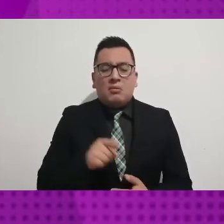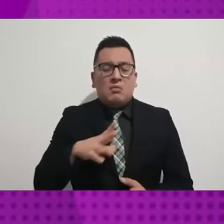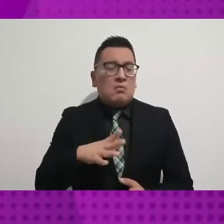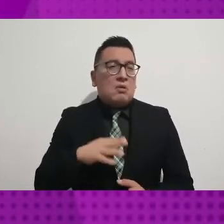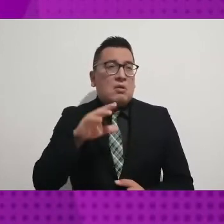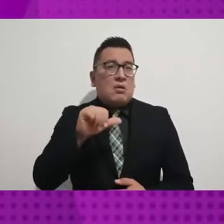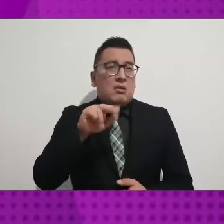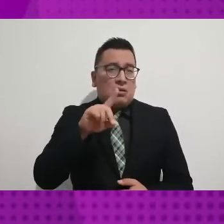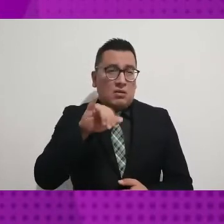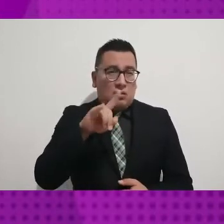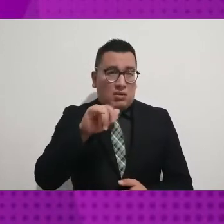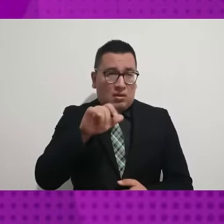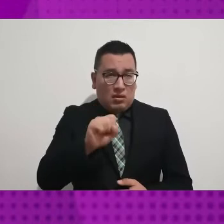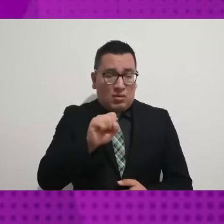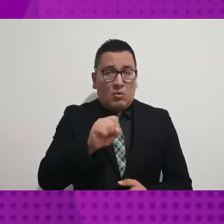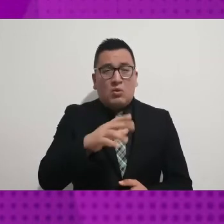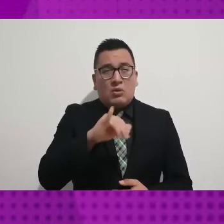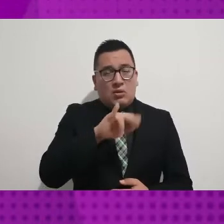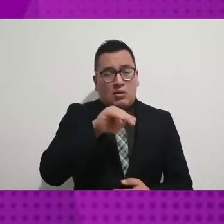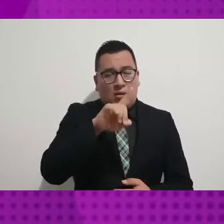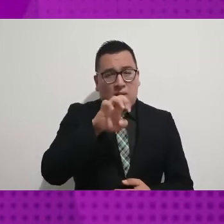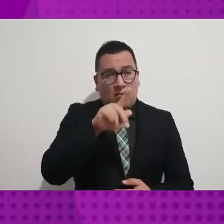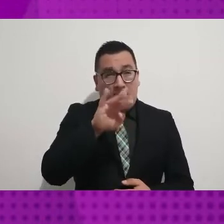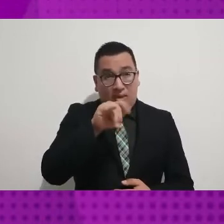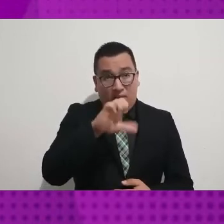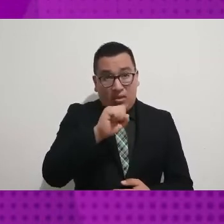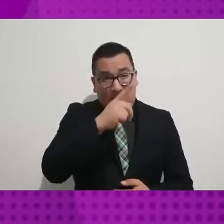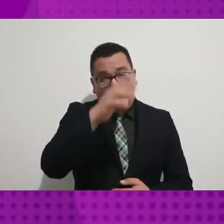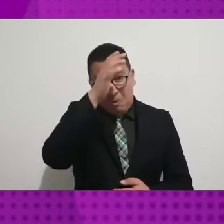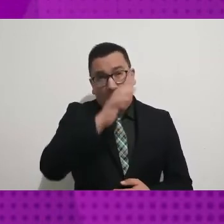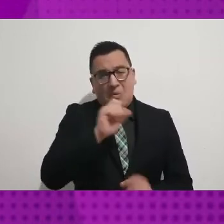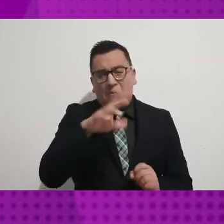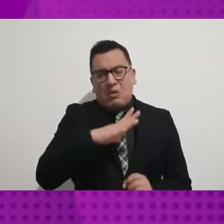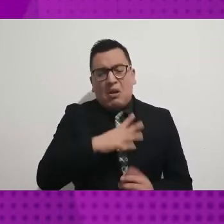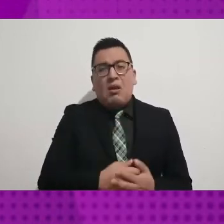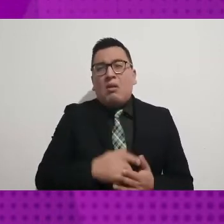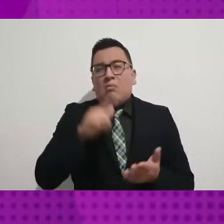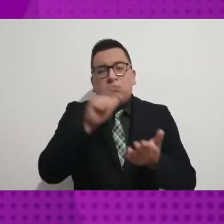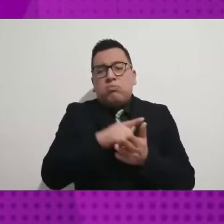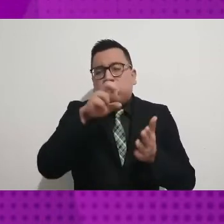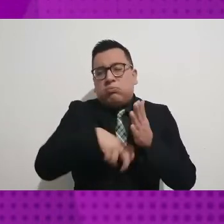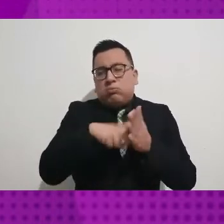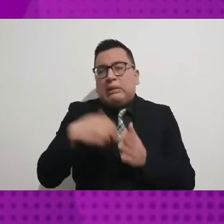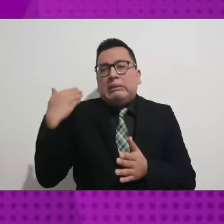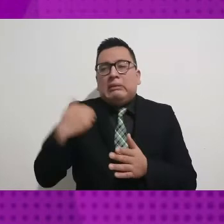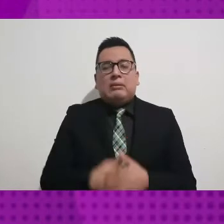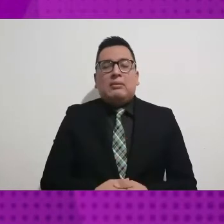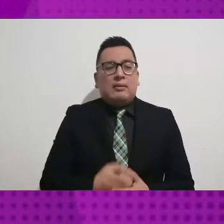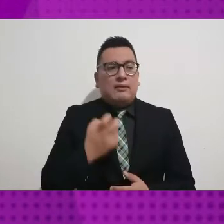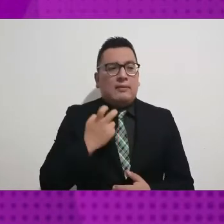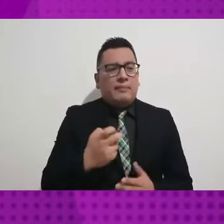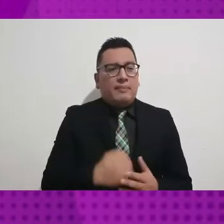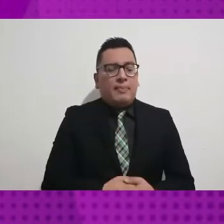candidatos independientes en el estado, y me parece que ese es pues el último paquete, yo le llamaría, de reformas de última generación,